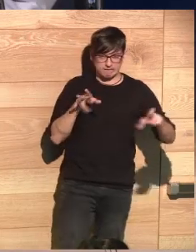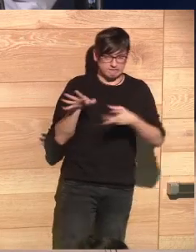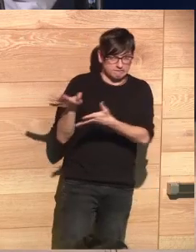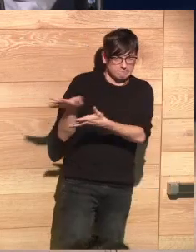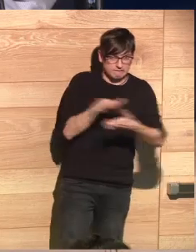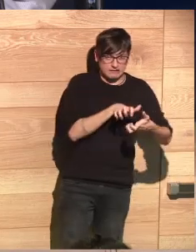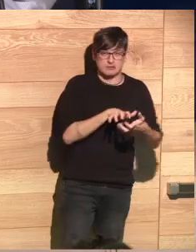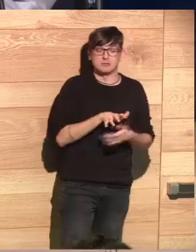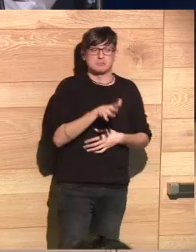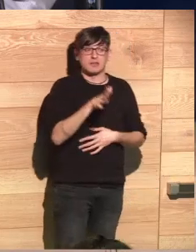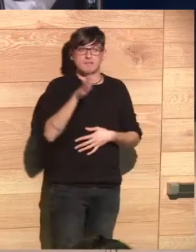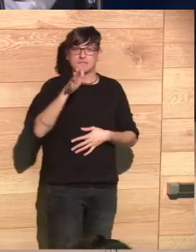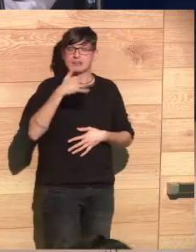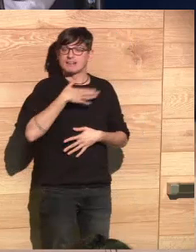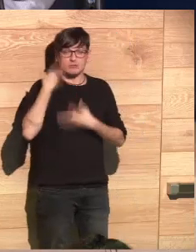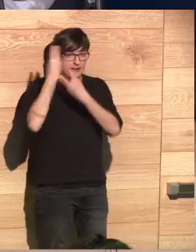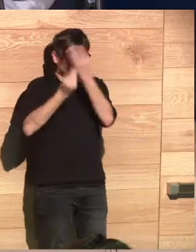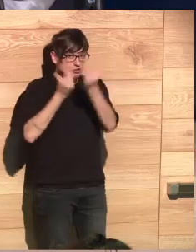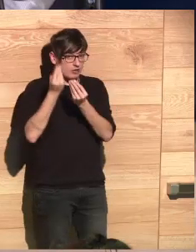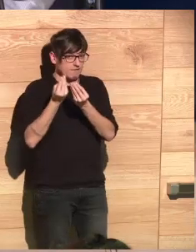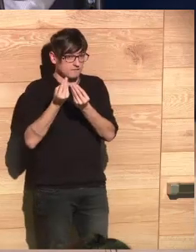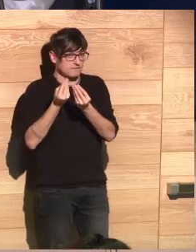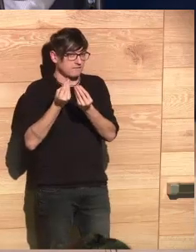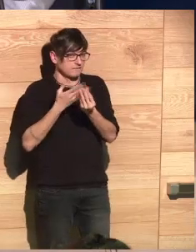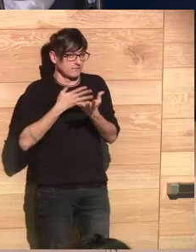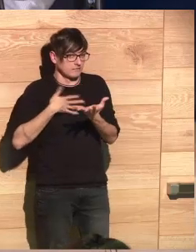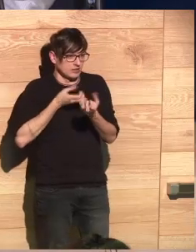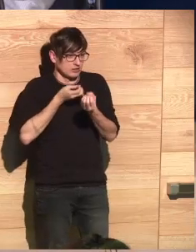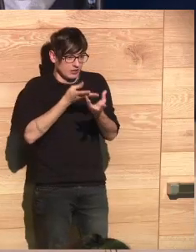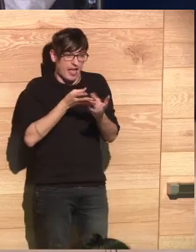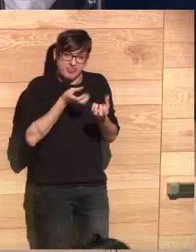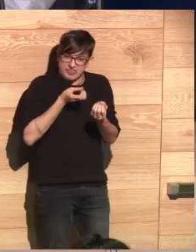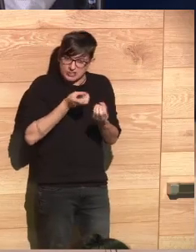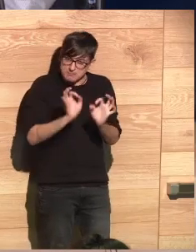Pero, perdón, quería terminar una reflexión. Sí. Que es que sí que hay datos que son muy específicos del